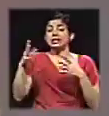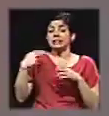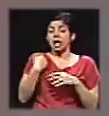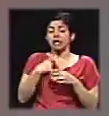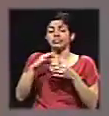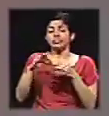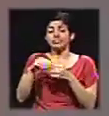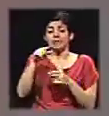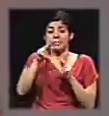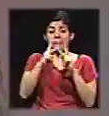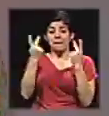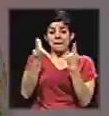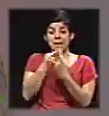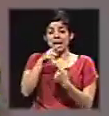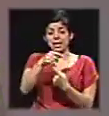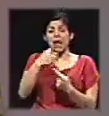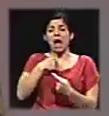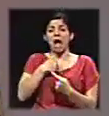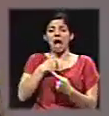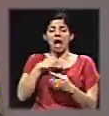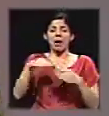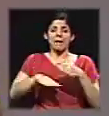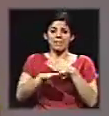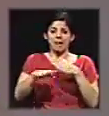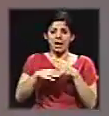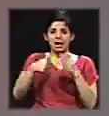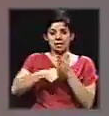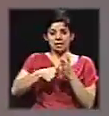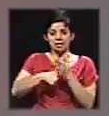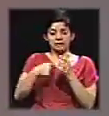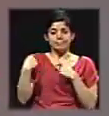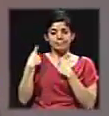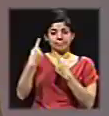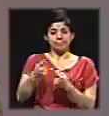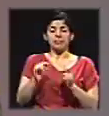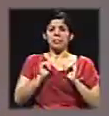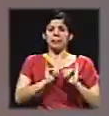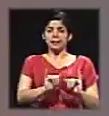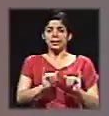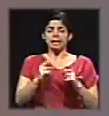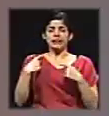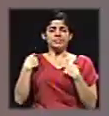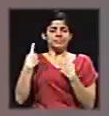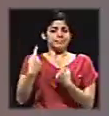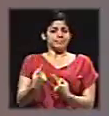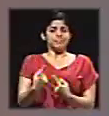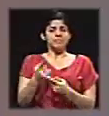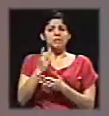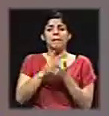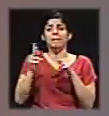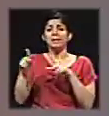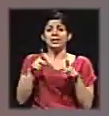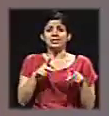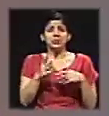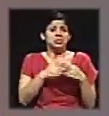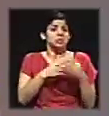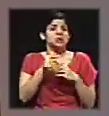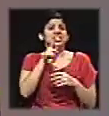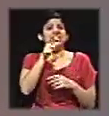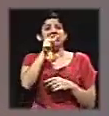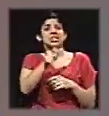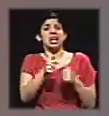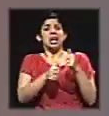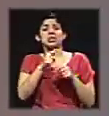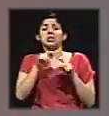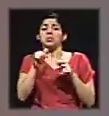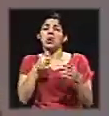de que es un partido que tiene una base, uh-huh, electoral que se mantiene, es decir, hay gente que no importa quién es el candidato,